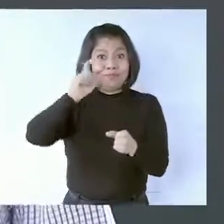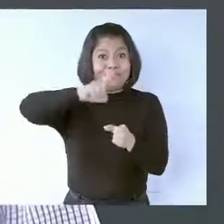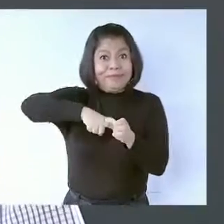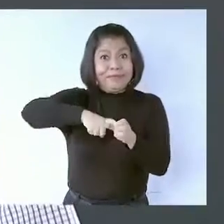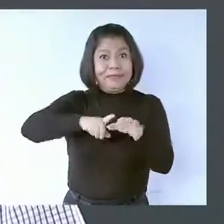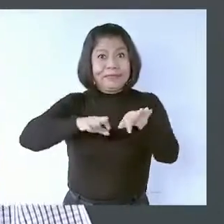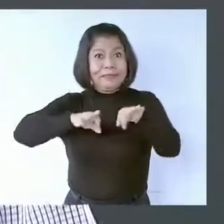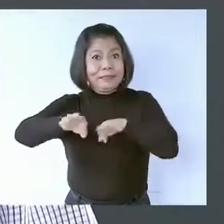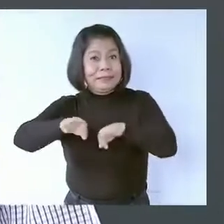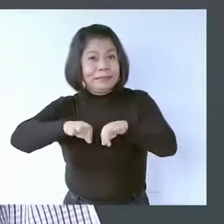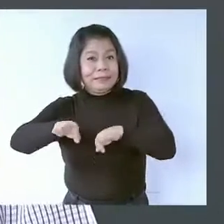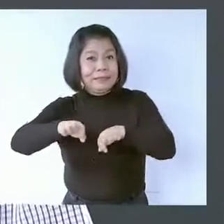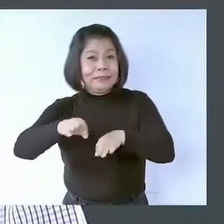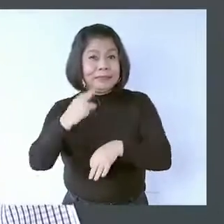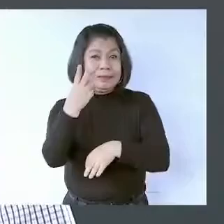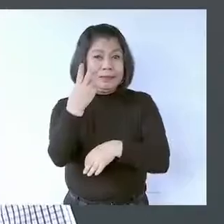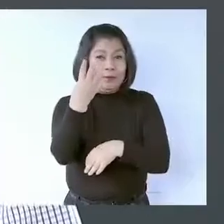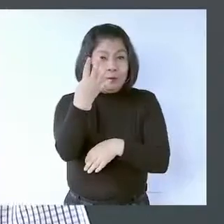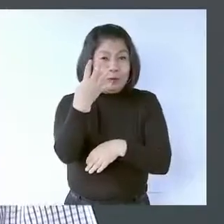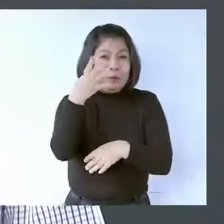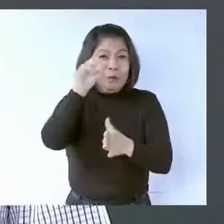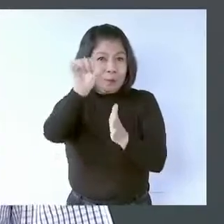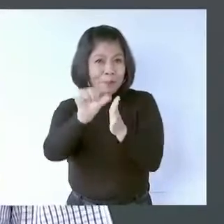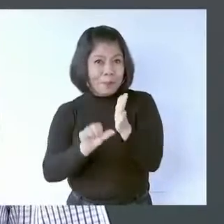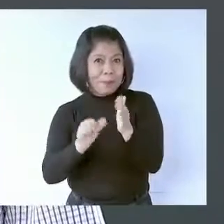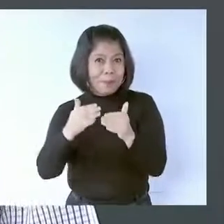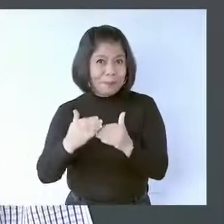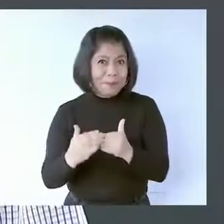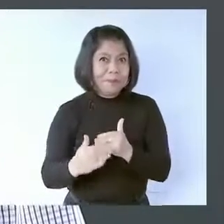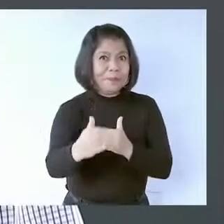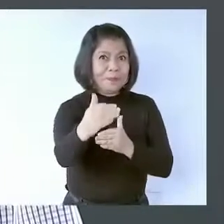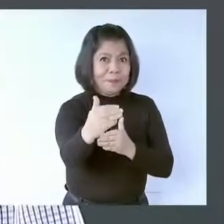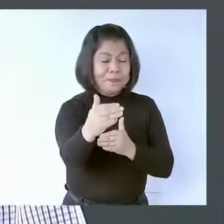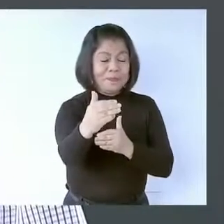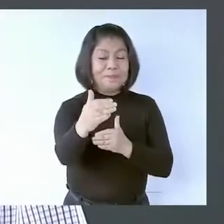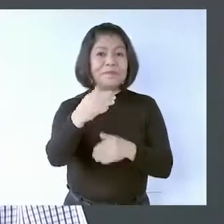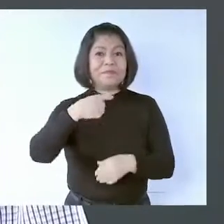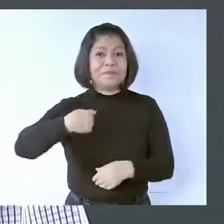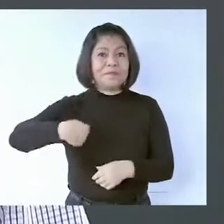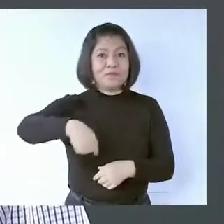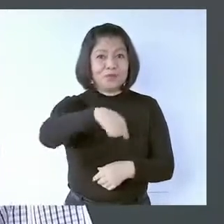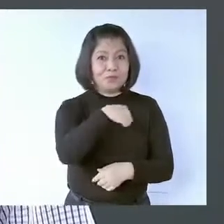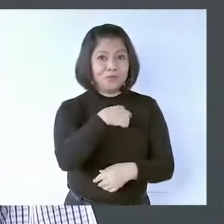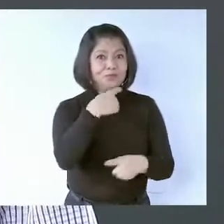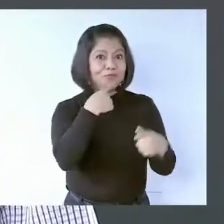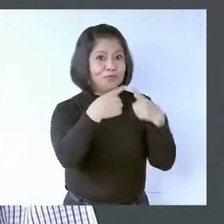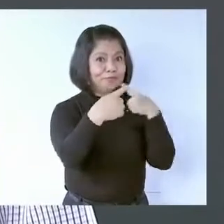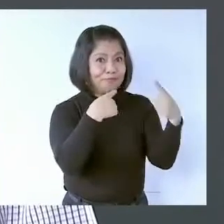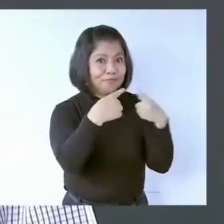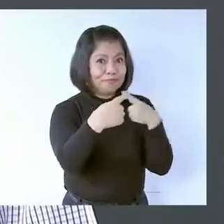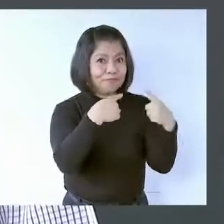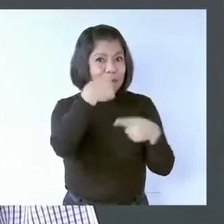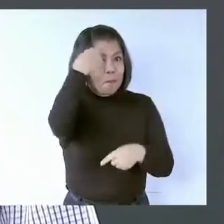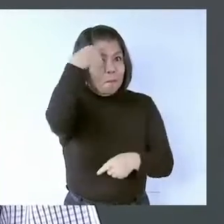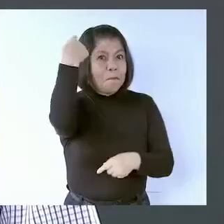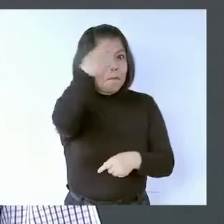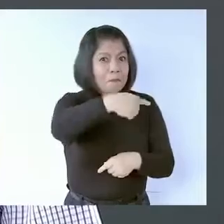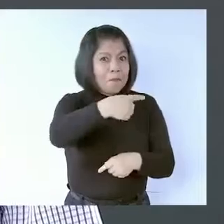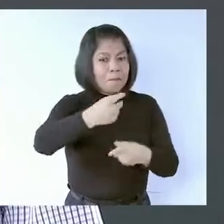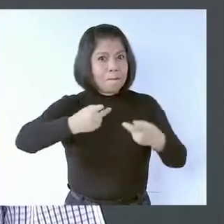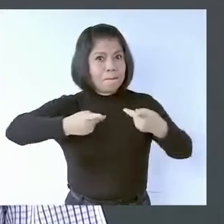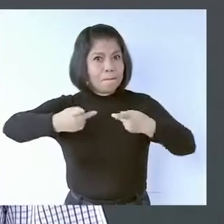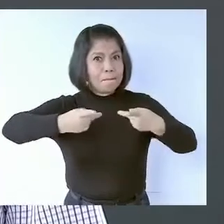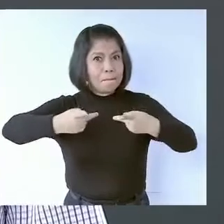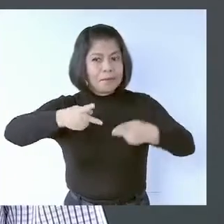próximos 3 o 4 meses se centrarán en el proyecto ejecutivo y otros trabajos preliminares como la preparación del